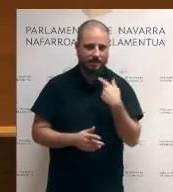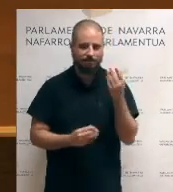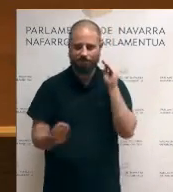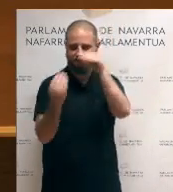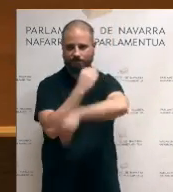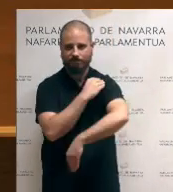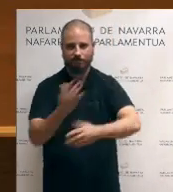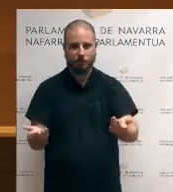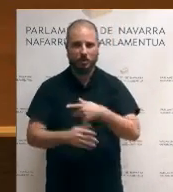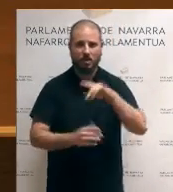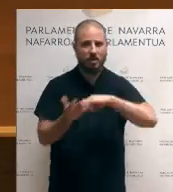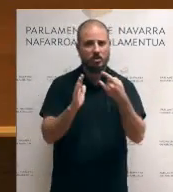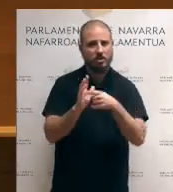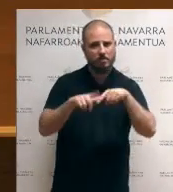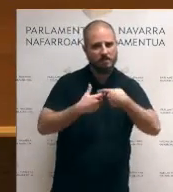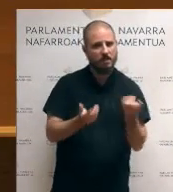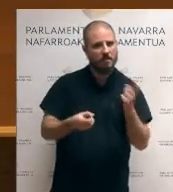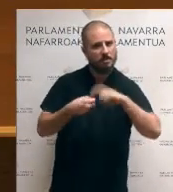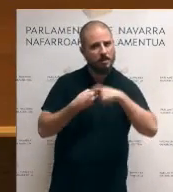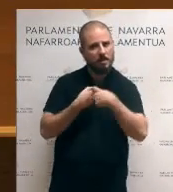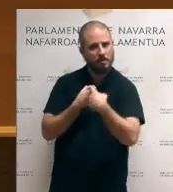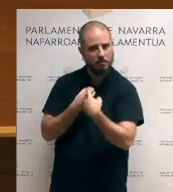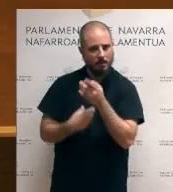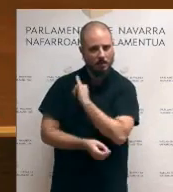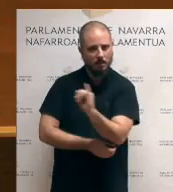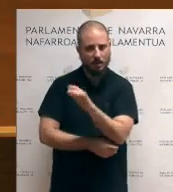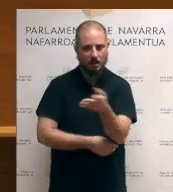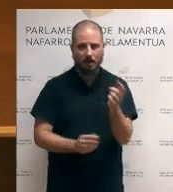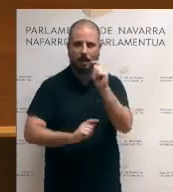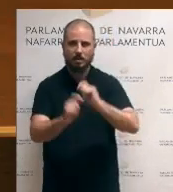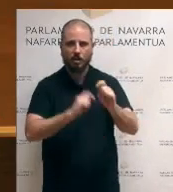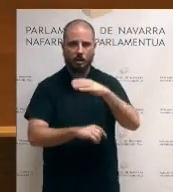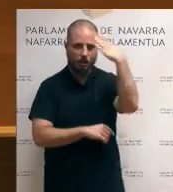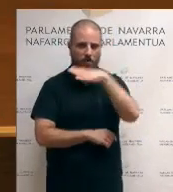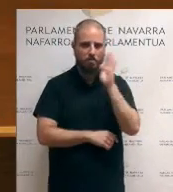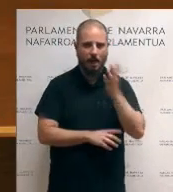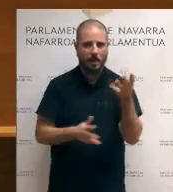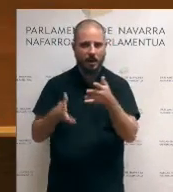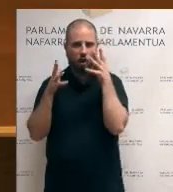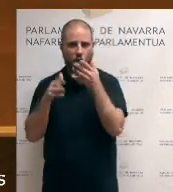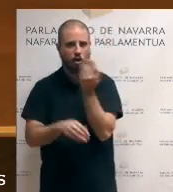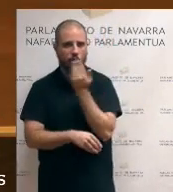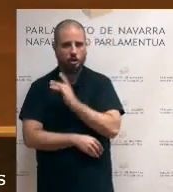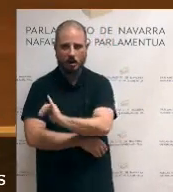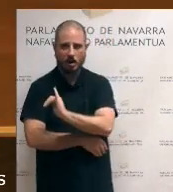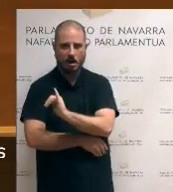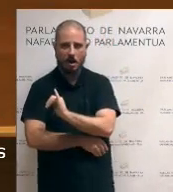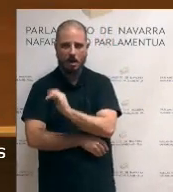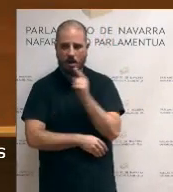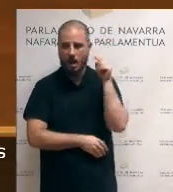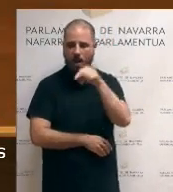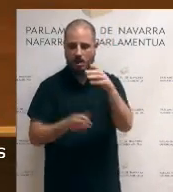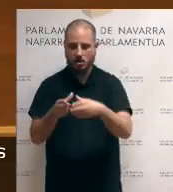de participación de las familias en los centros a través de las APIMAs y de los consejos escolares, que es allí donde la comunidad